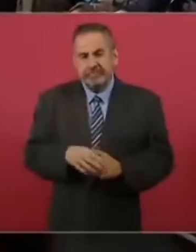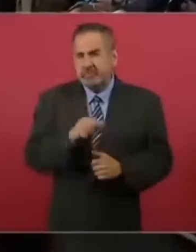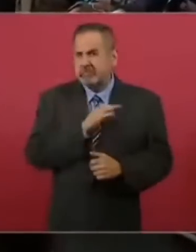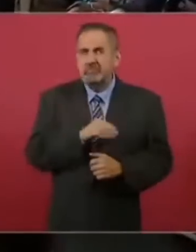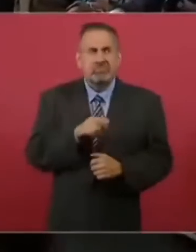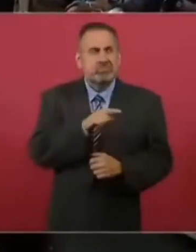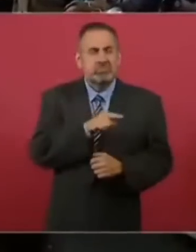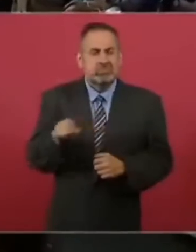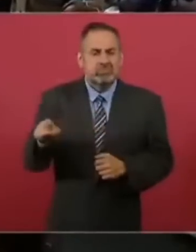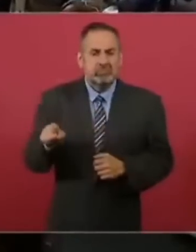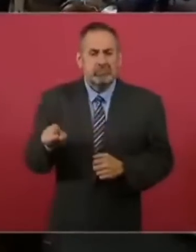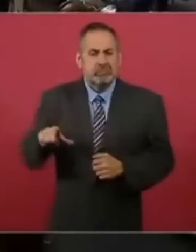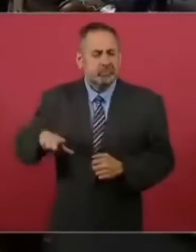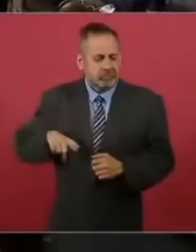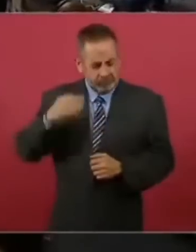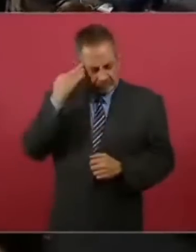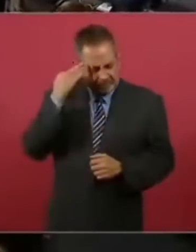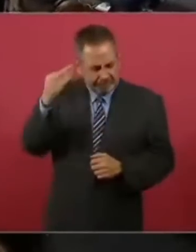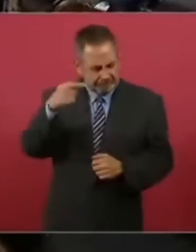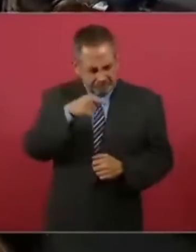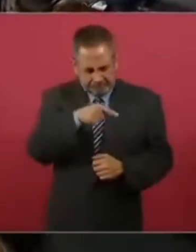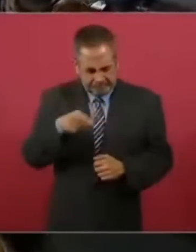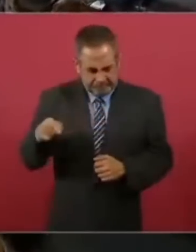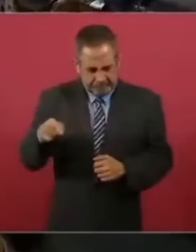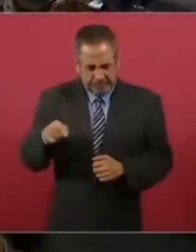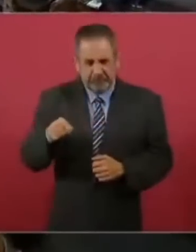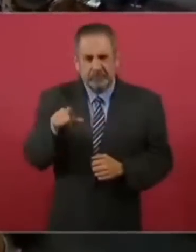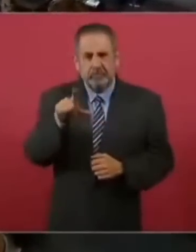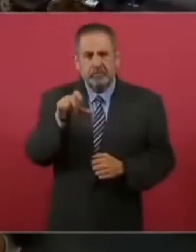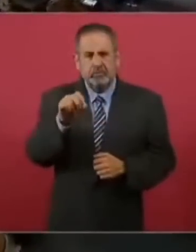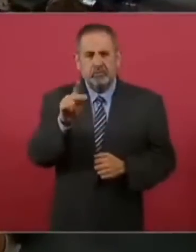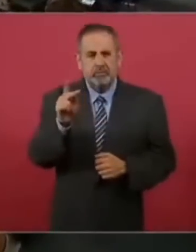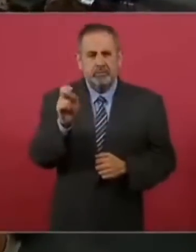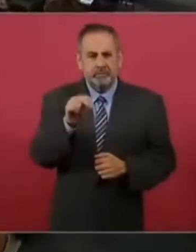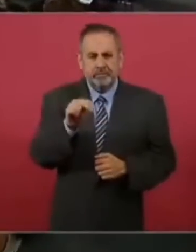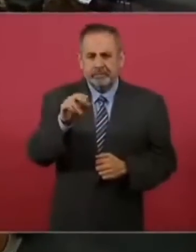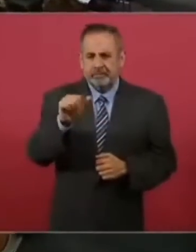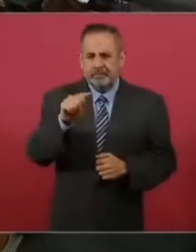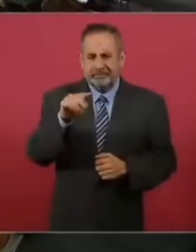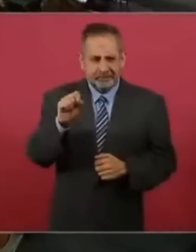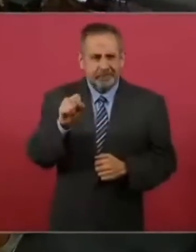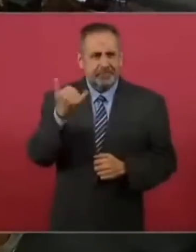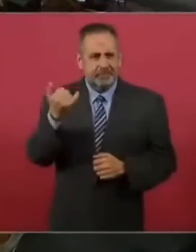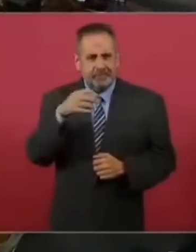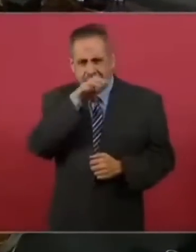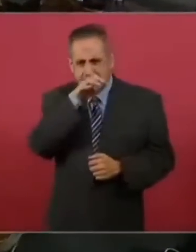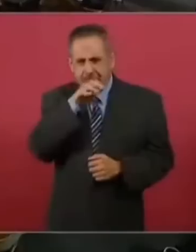Durante los gobiernos de López Mateos y Díaz Ordaz.